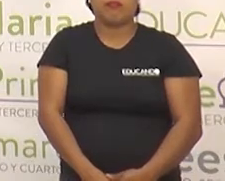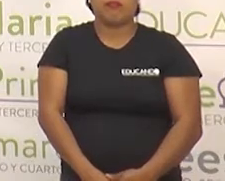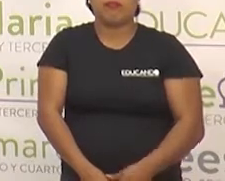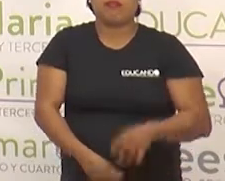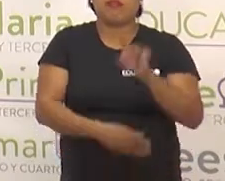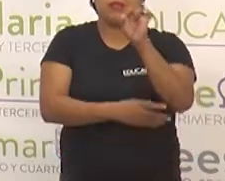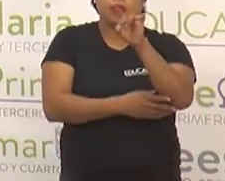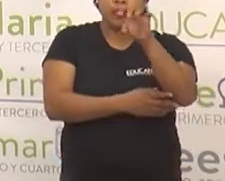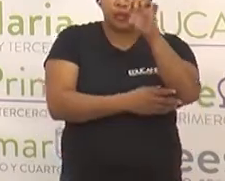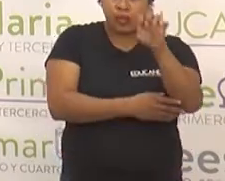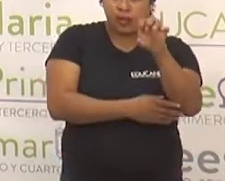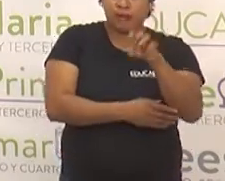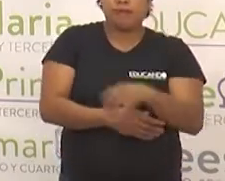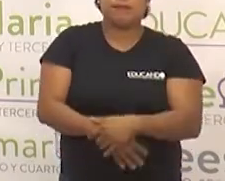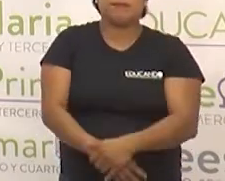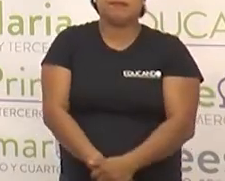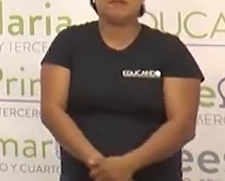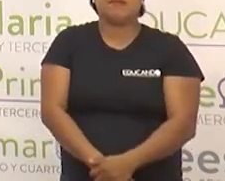de